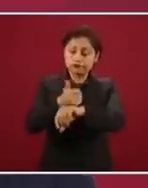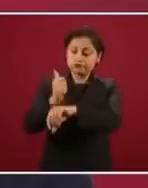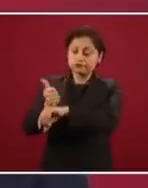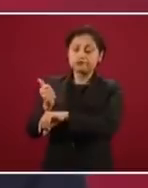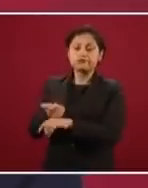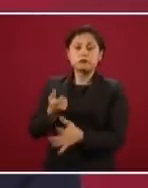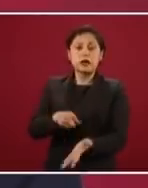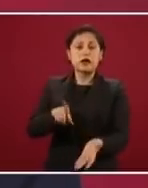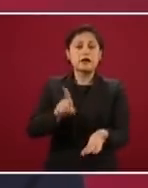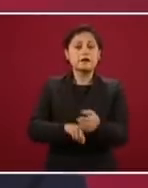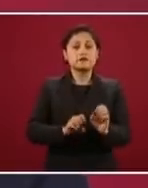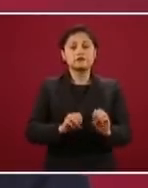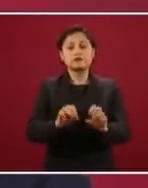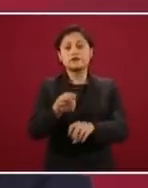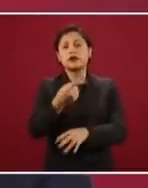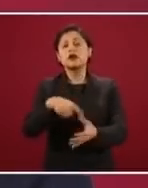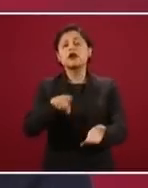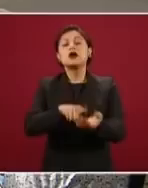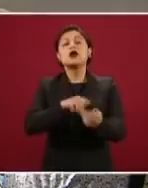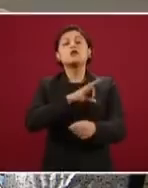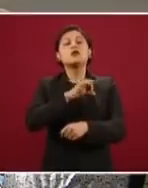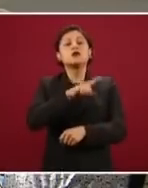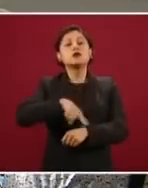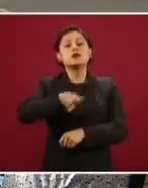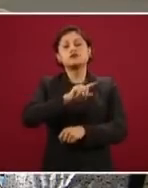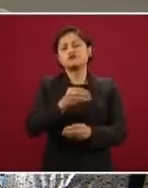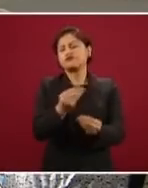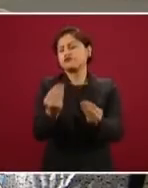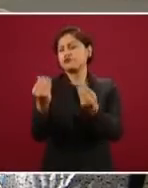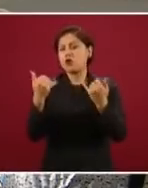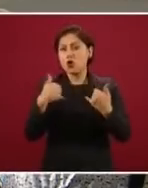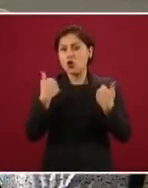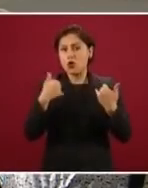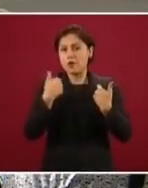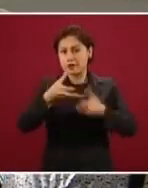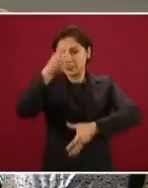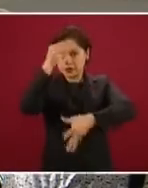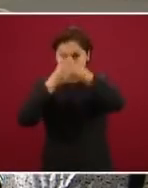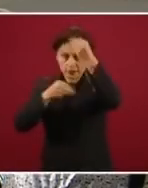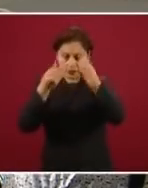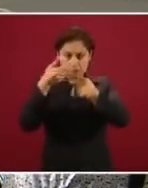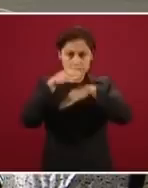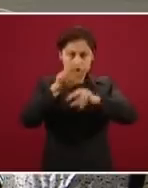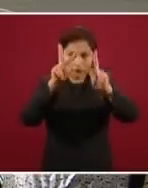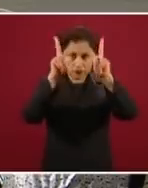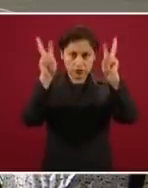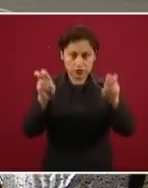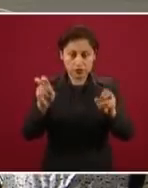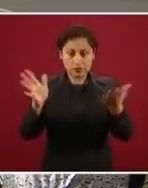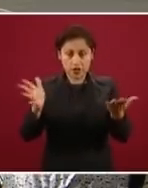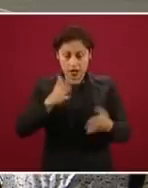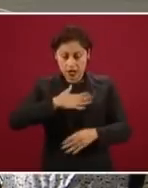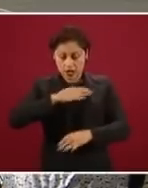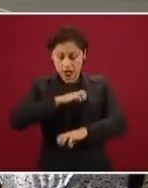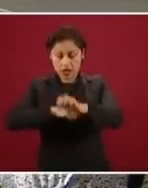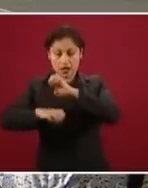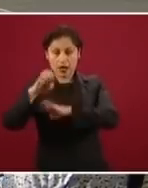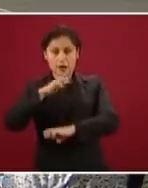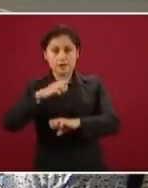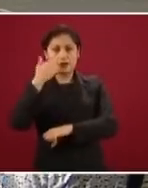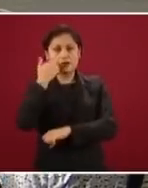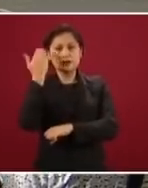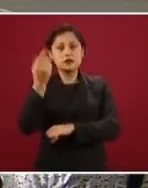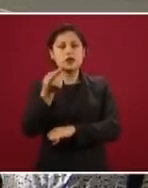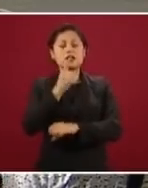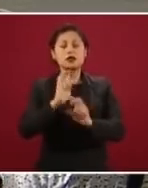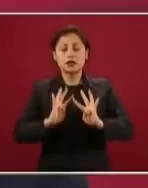impactar a miles de jóvenes como el tercer iniciativa marquesa decidió crear en colaboración con el consejo